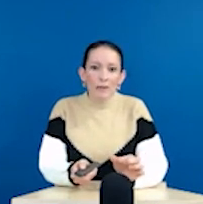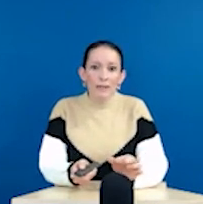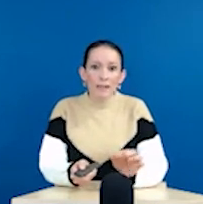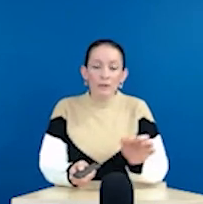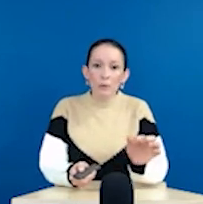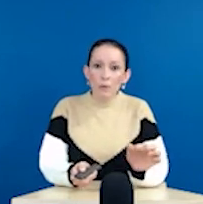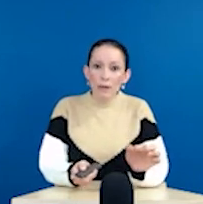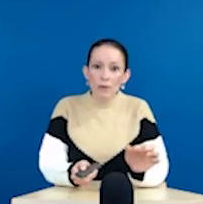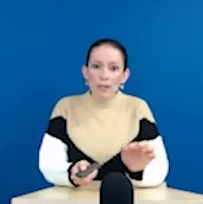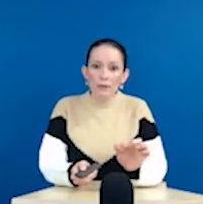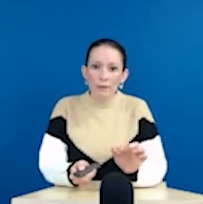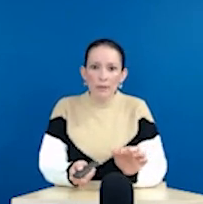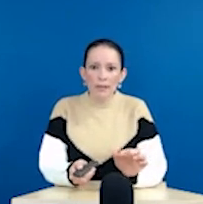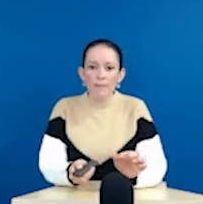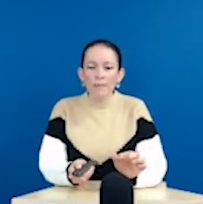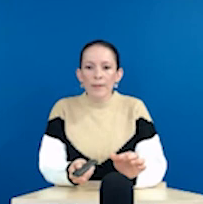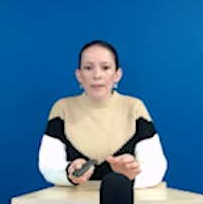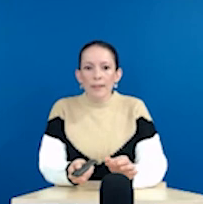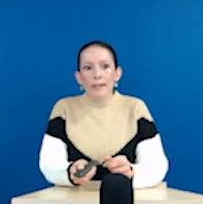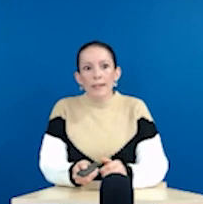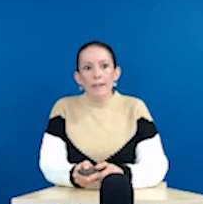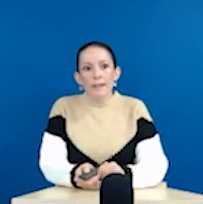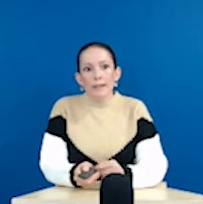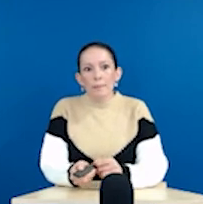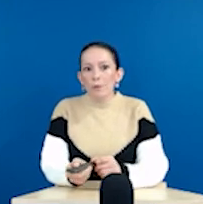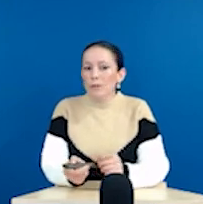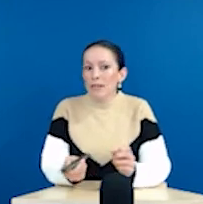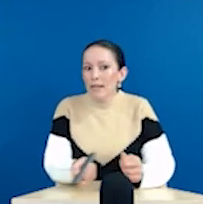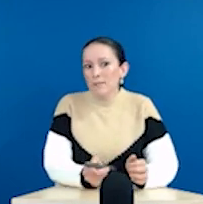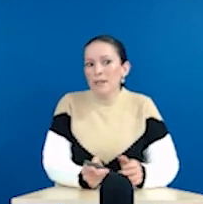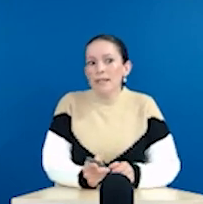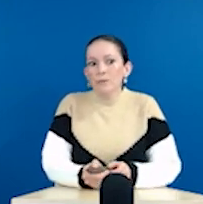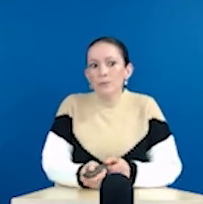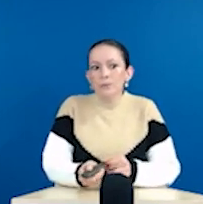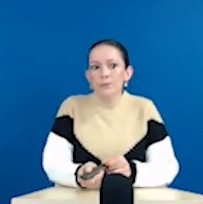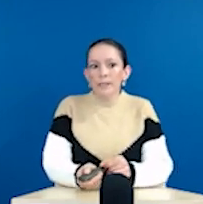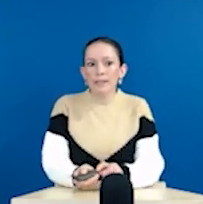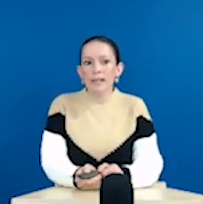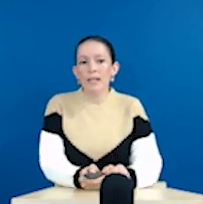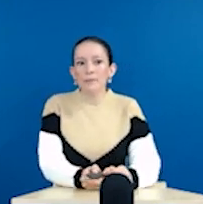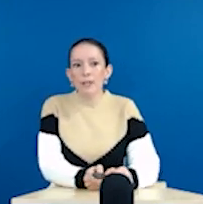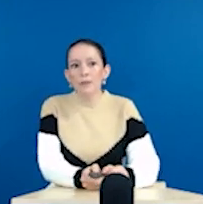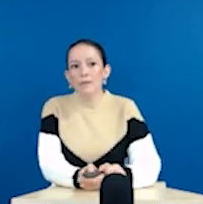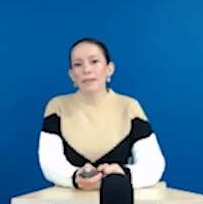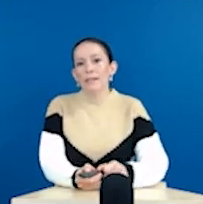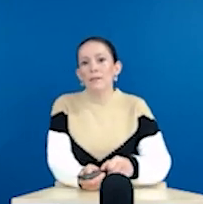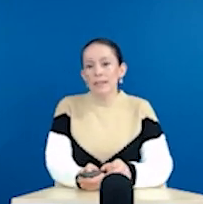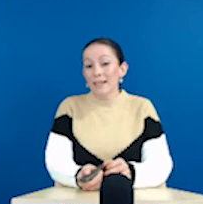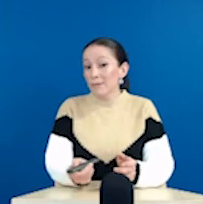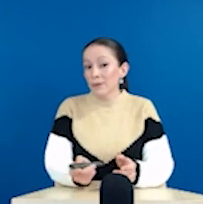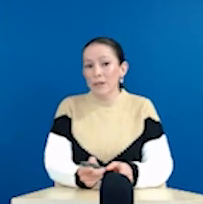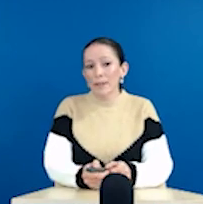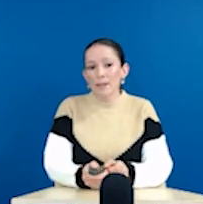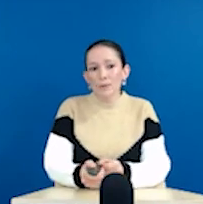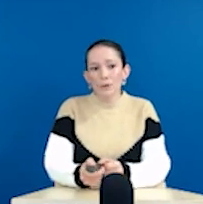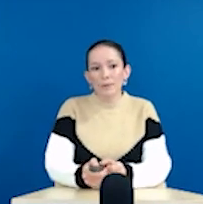para que nos entienda su cuidador y su familia. Y por último, la anemia es evitar el esfuerzo y la